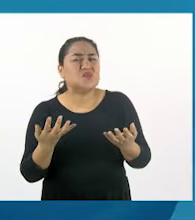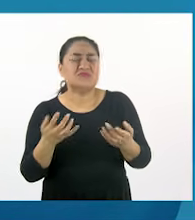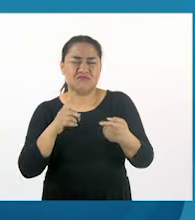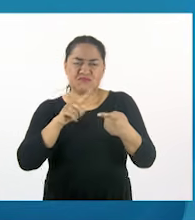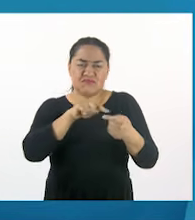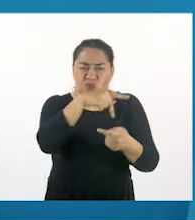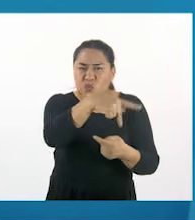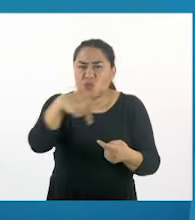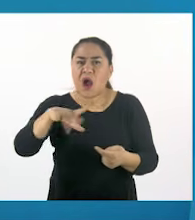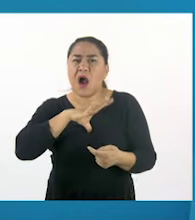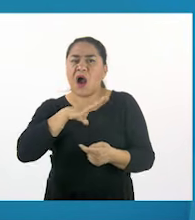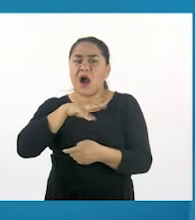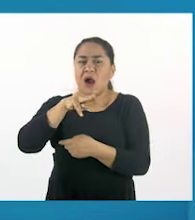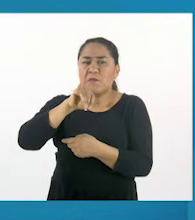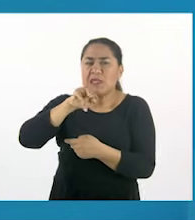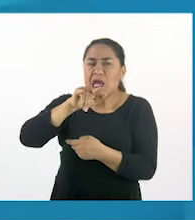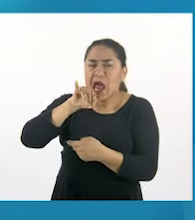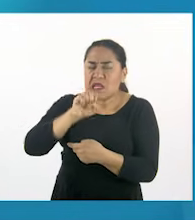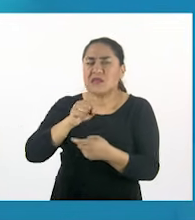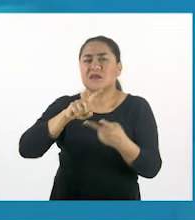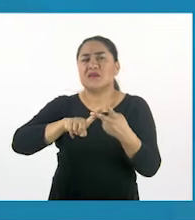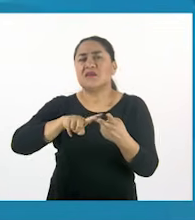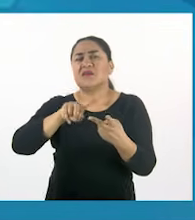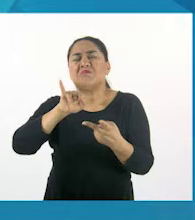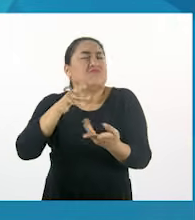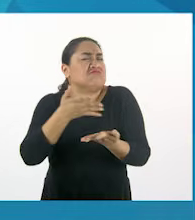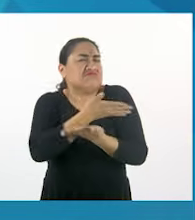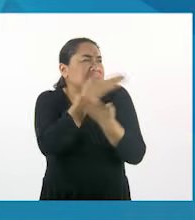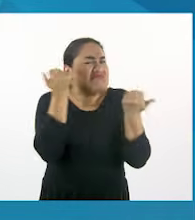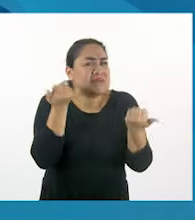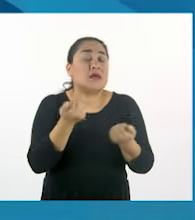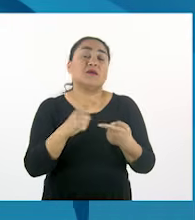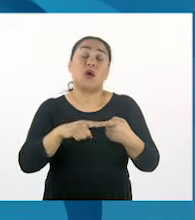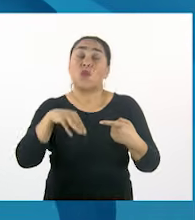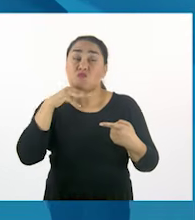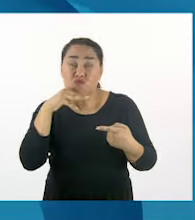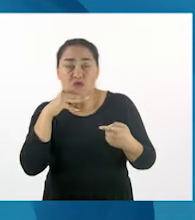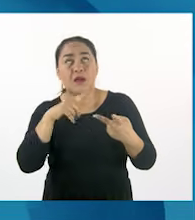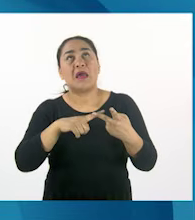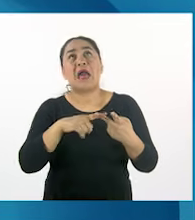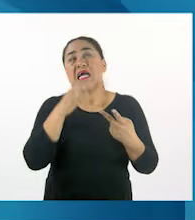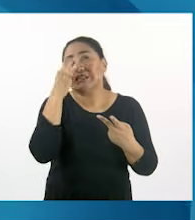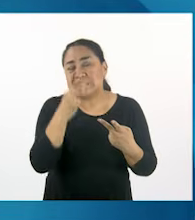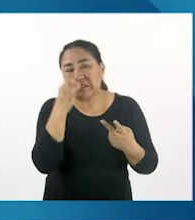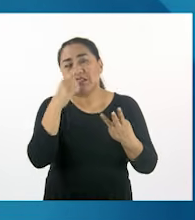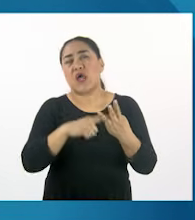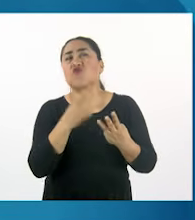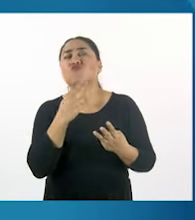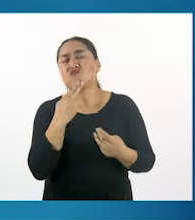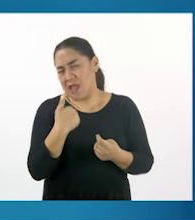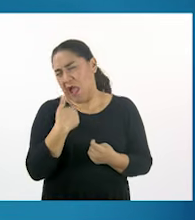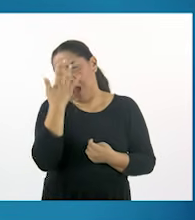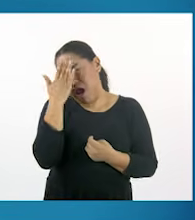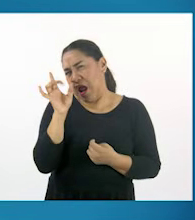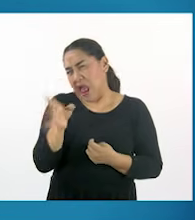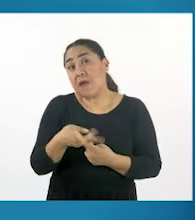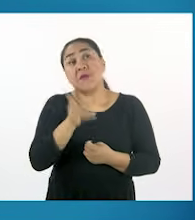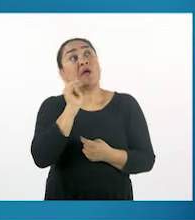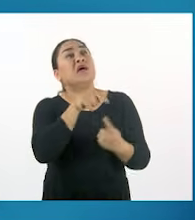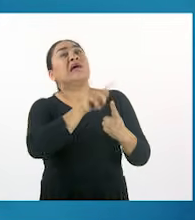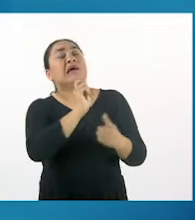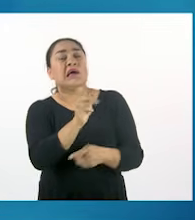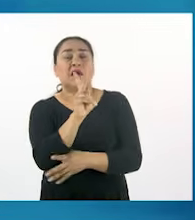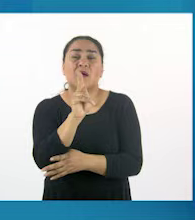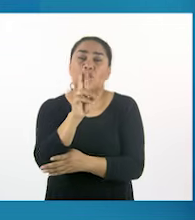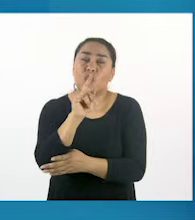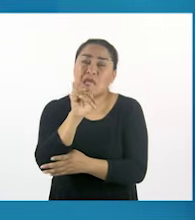minerales y vitaminas. Pues yo conozco el mole, el chicle y los dulces, pero no conozco las proteínas